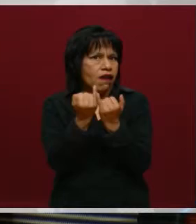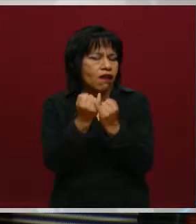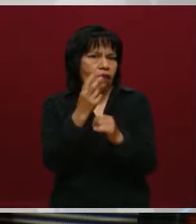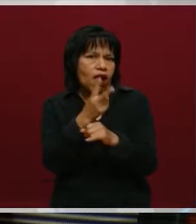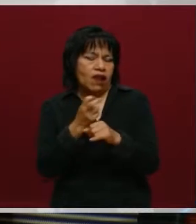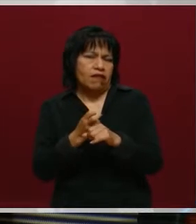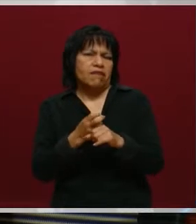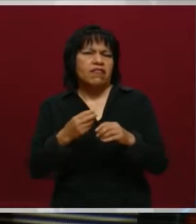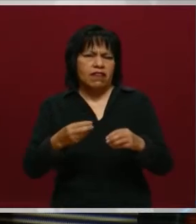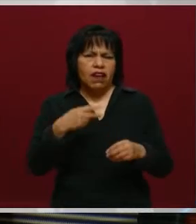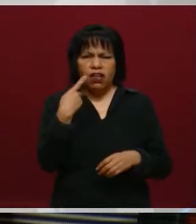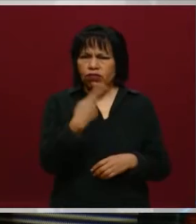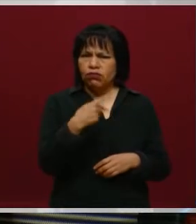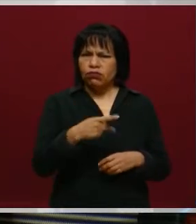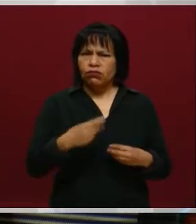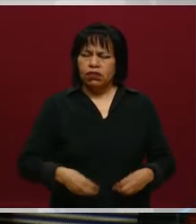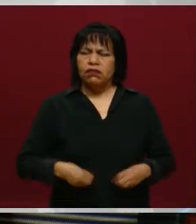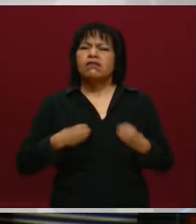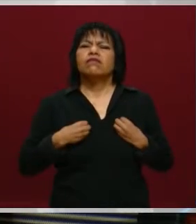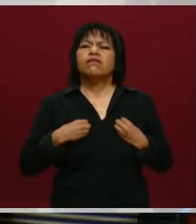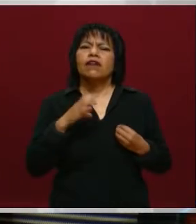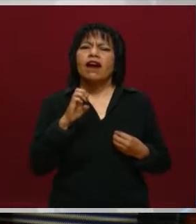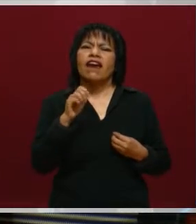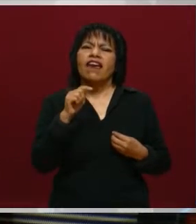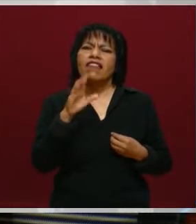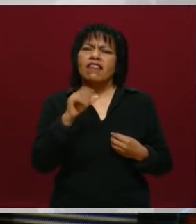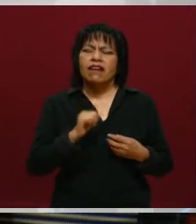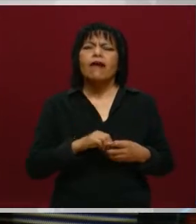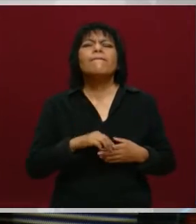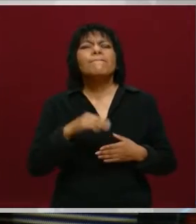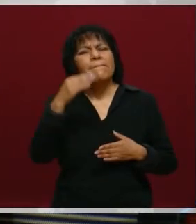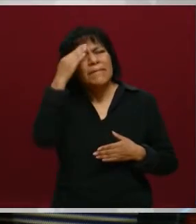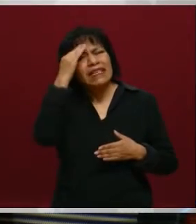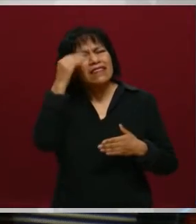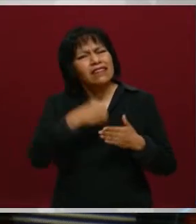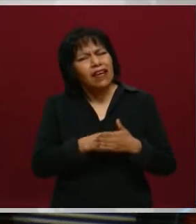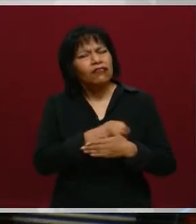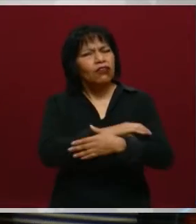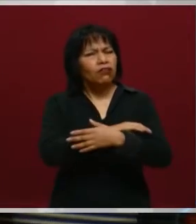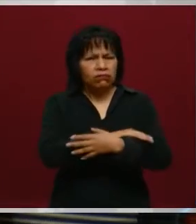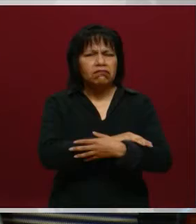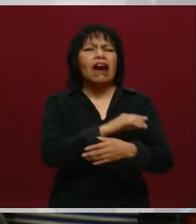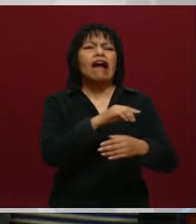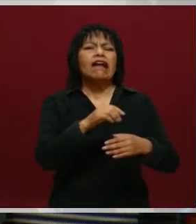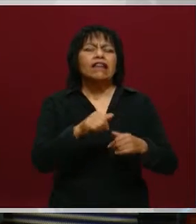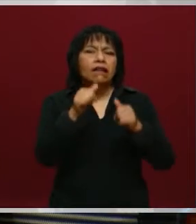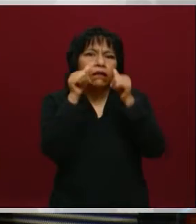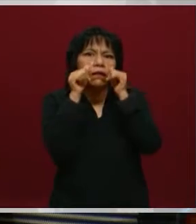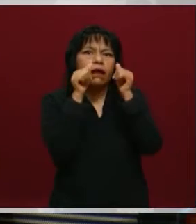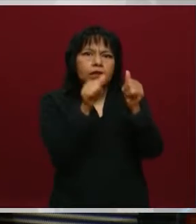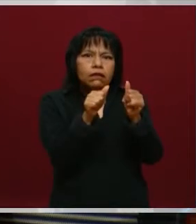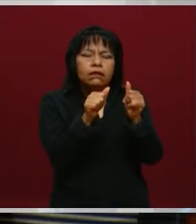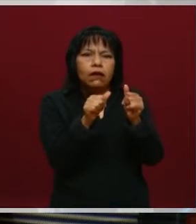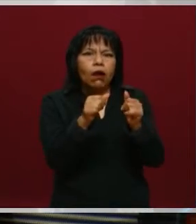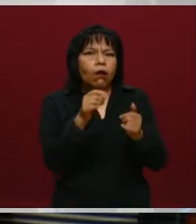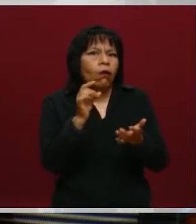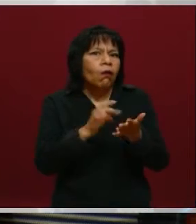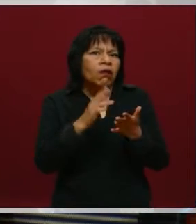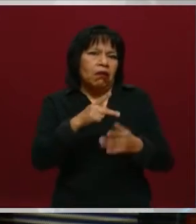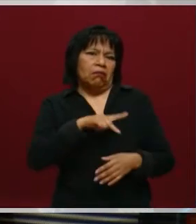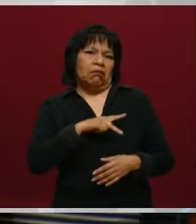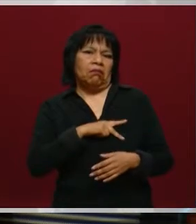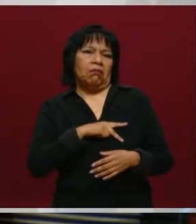éticamente es decir vivir una vida consciente fraterna y atenta no sólo en mi vida